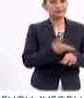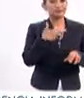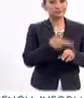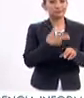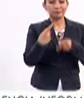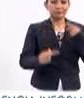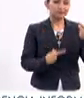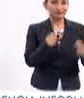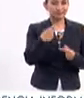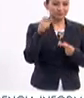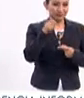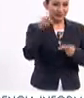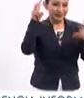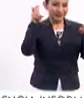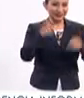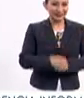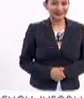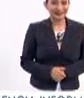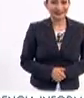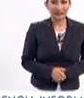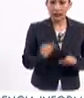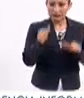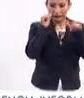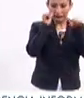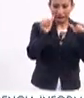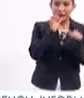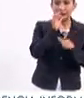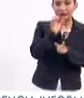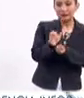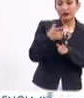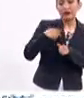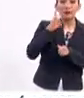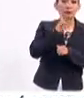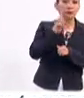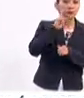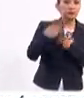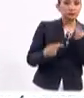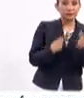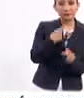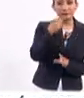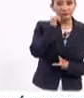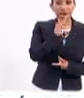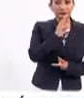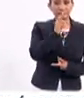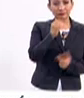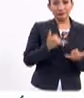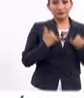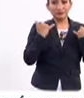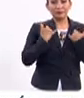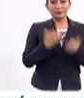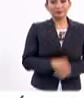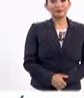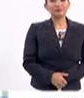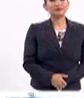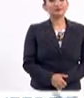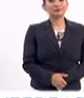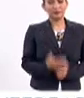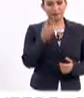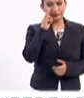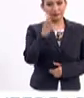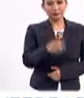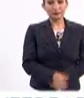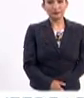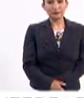resolver preguntas respecto a esto, ¿no? Estaremos ahí atentos a contestar las preguntas de las chicas. Como siempre, la voz a los jóvenes. Perfecto. Pues vamos a ver,